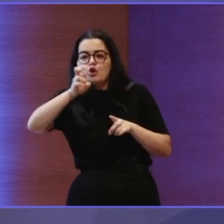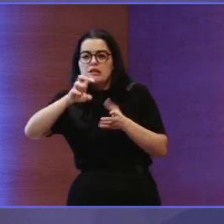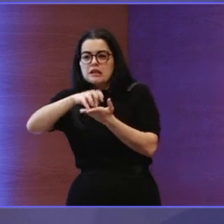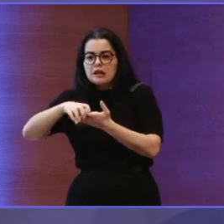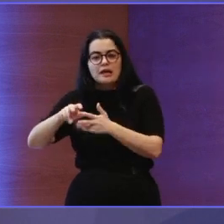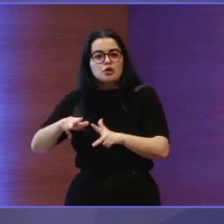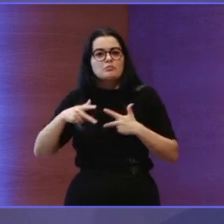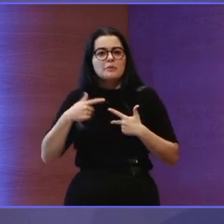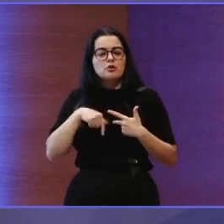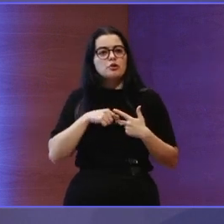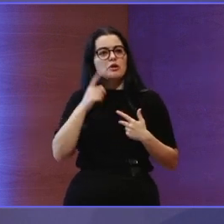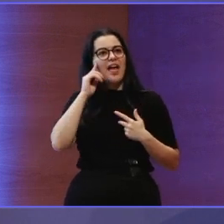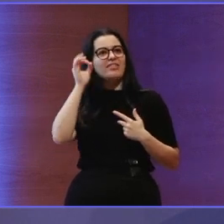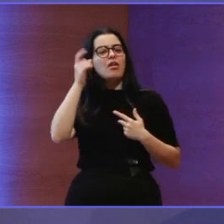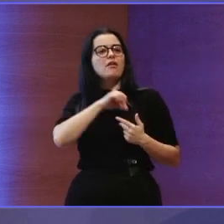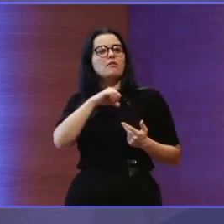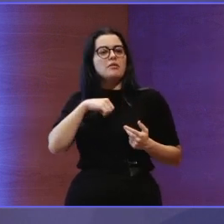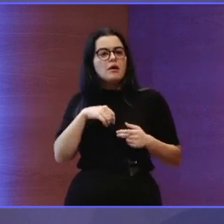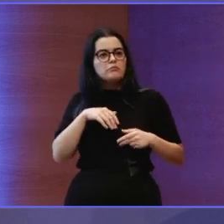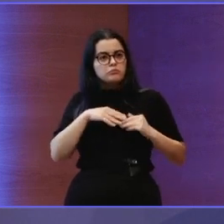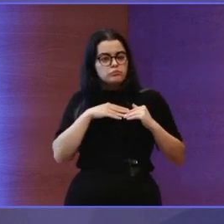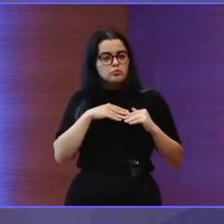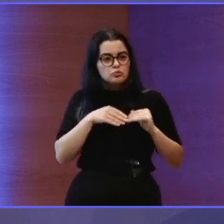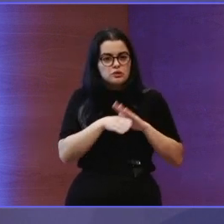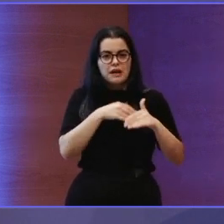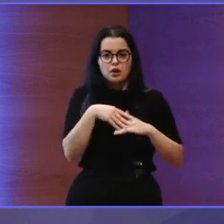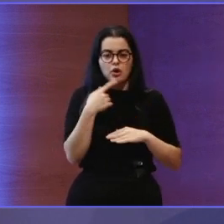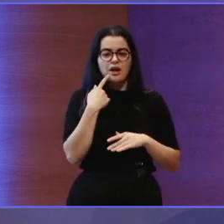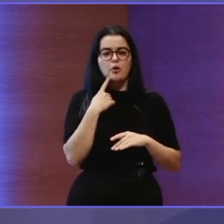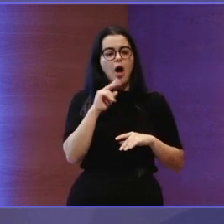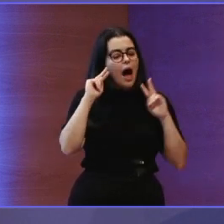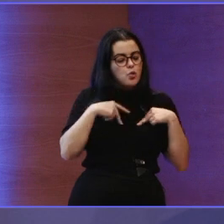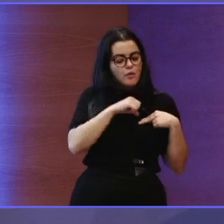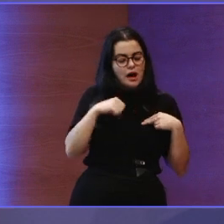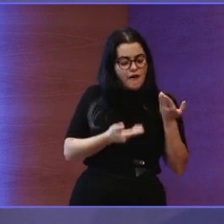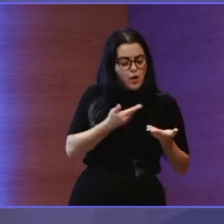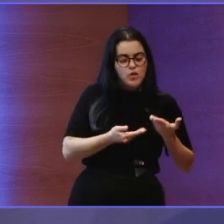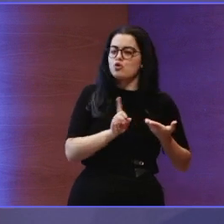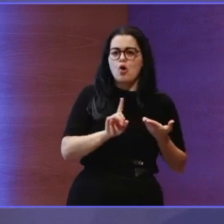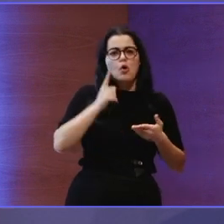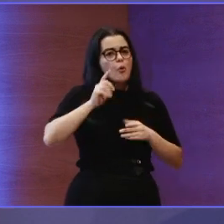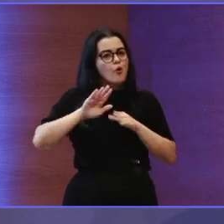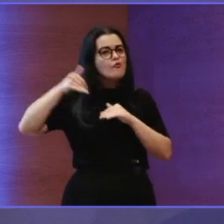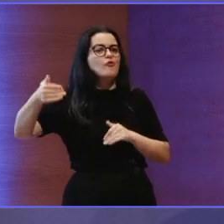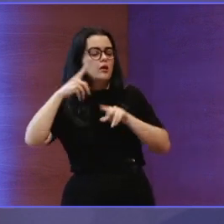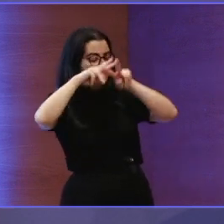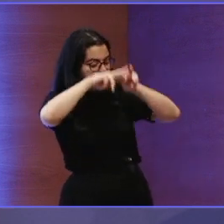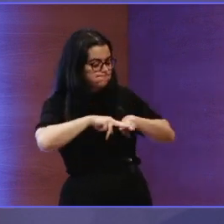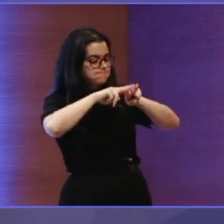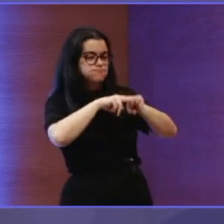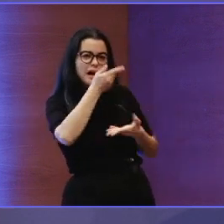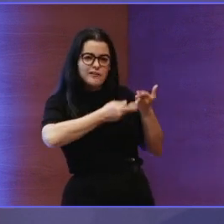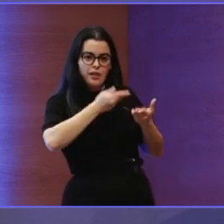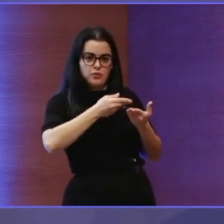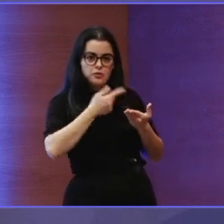mantener esa idea de Independencia que no sea quién encarga la evaluación qui quien quien somete sus servicios a una